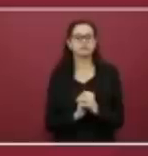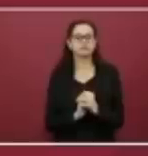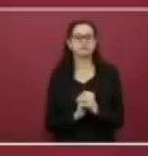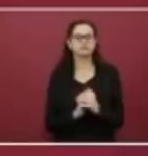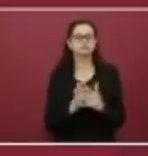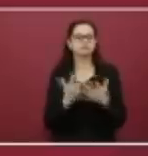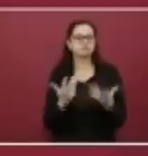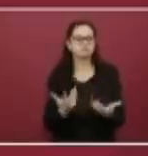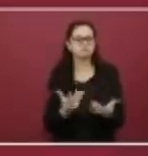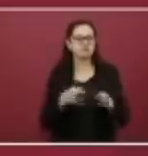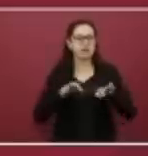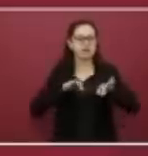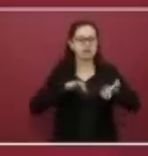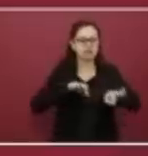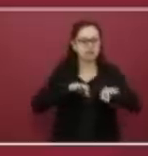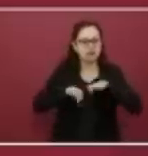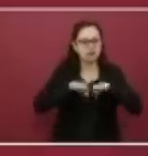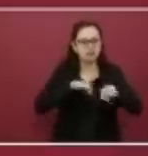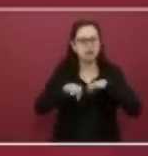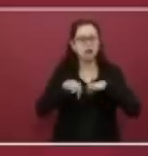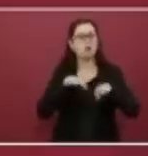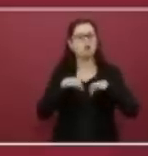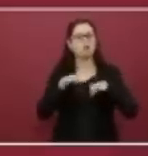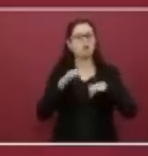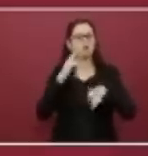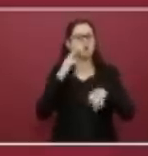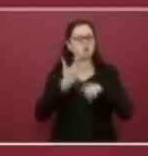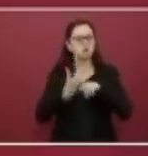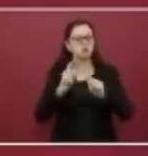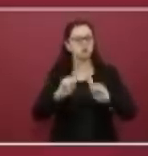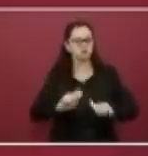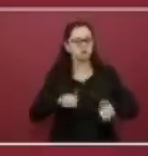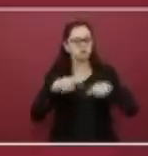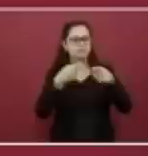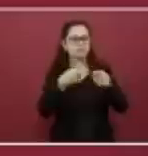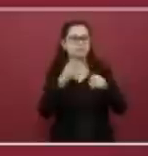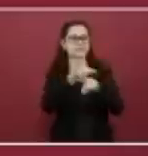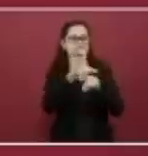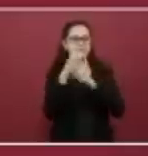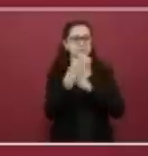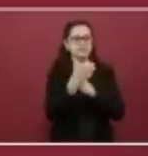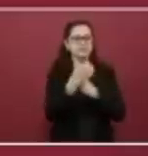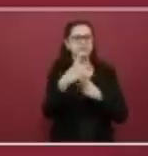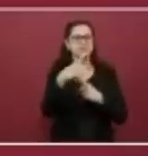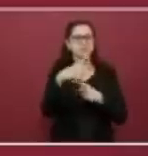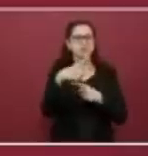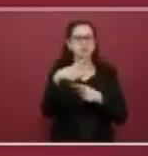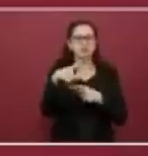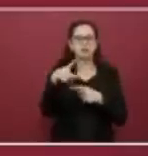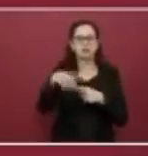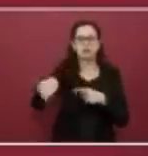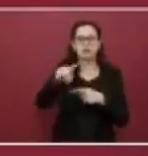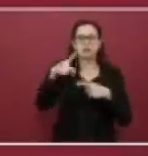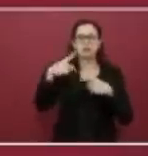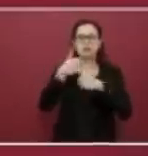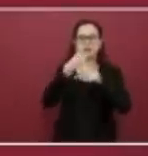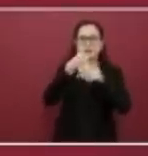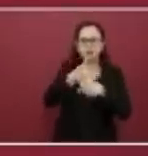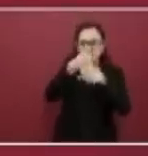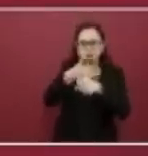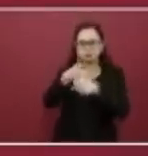trabajo la comisión para apoyo a víctimas de la violencia y la búsqueda